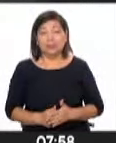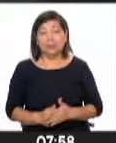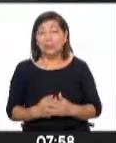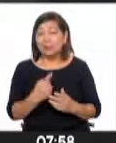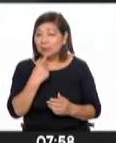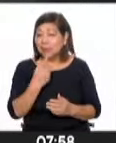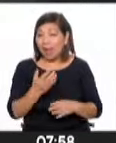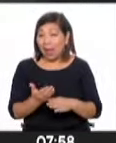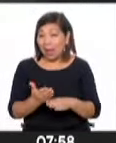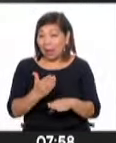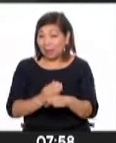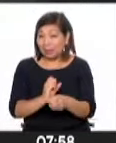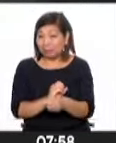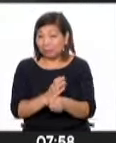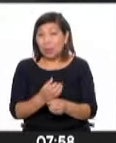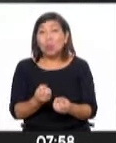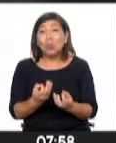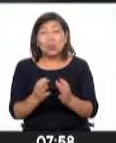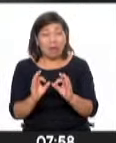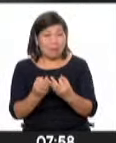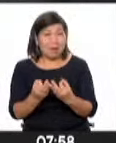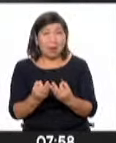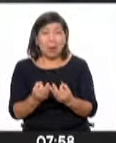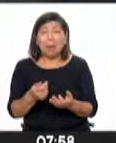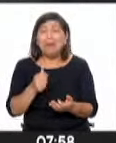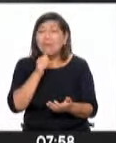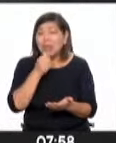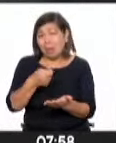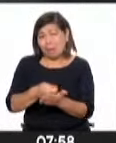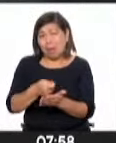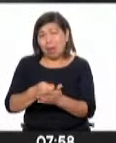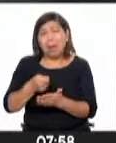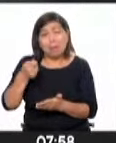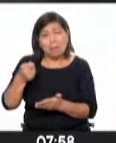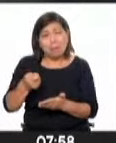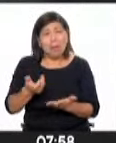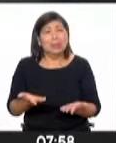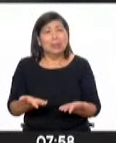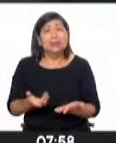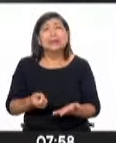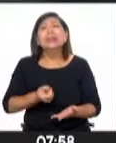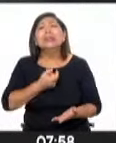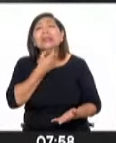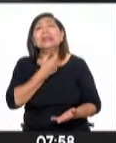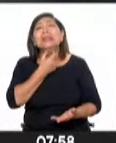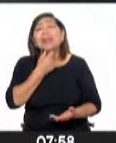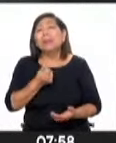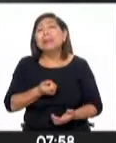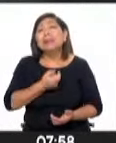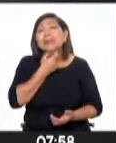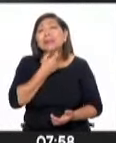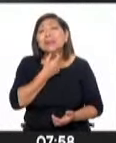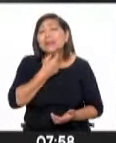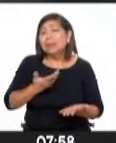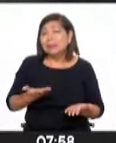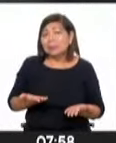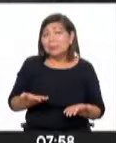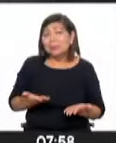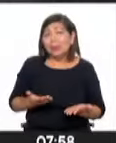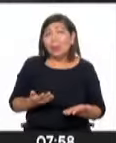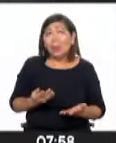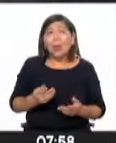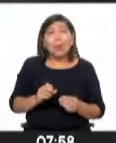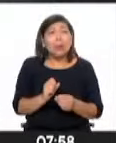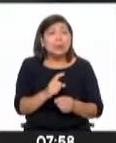justamente de la pandemia, muchas familias dejaron de pagar, ¿no? Había gente que estaba en el sistema financiero y que como le di, o sea, las